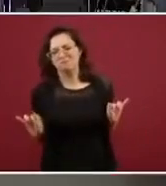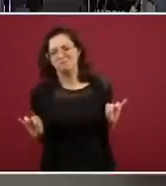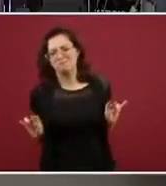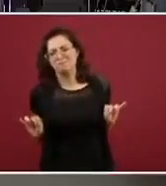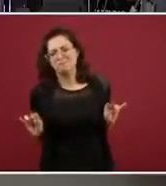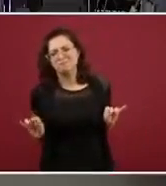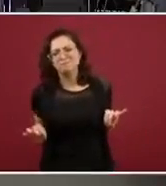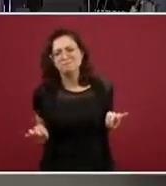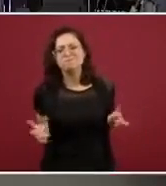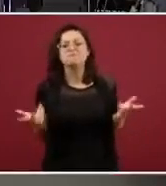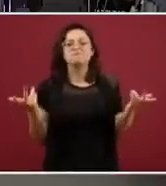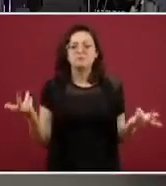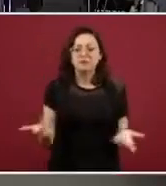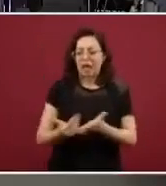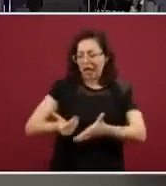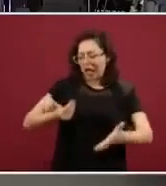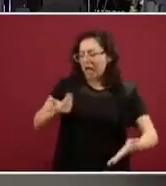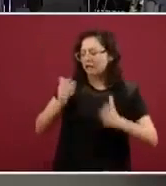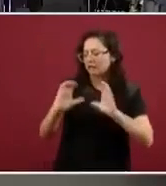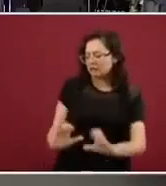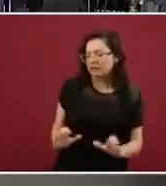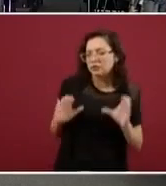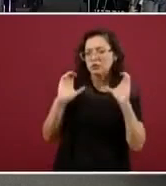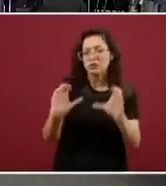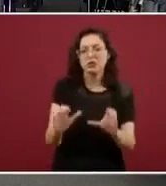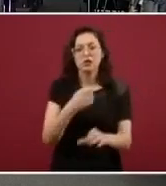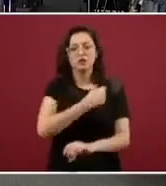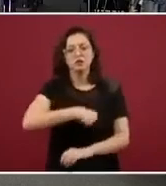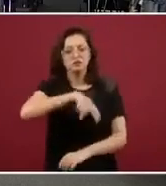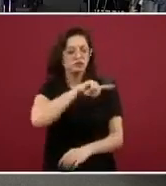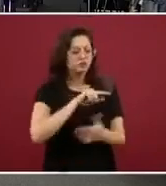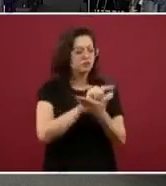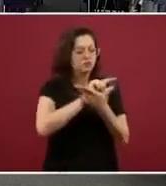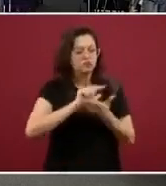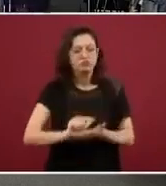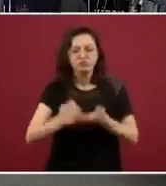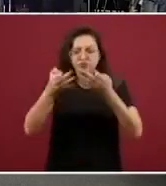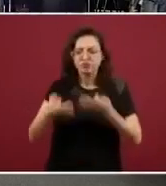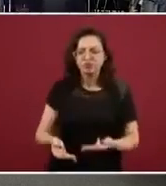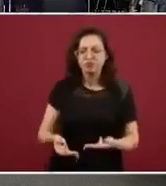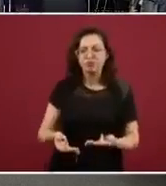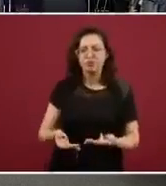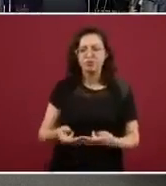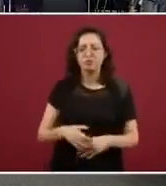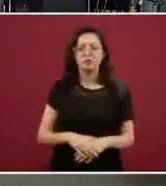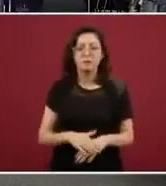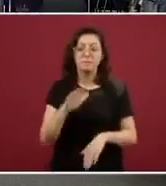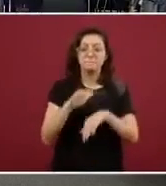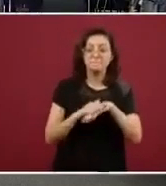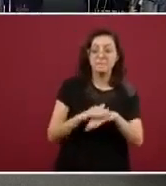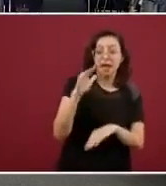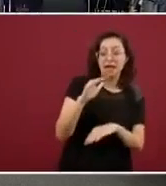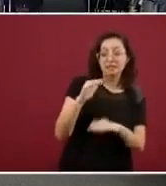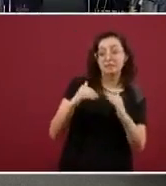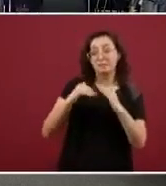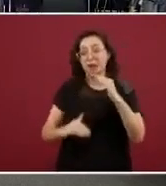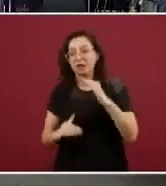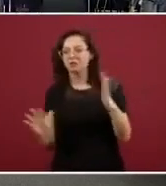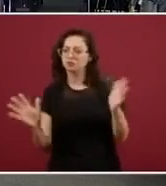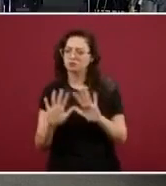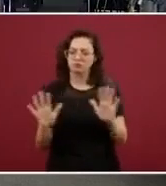salud pública, las medidas de prevención y control adecuadas, ni de más ni de